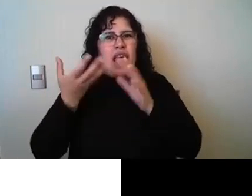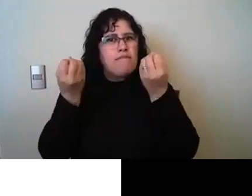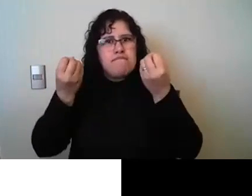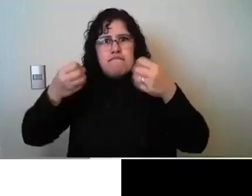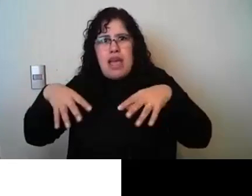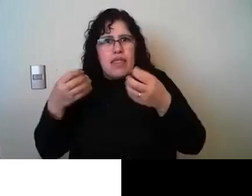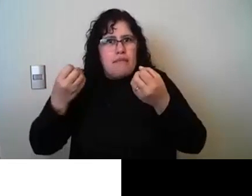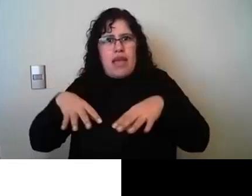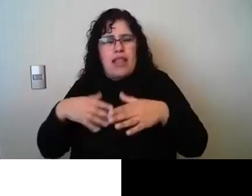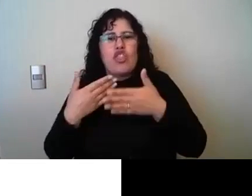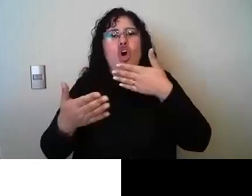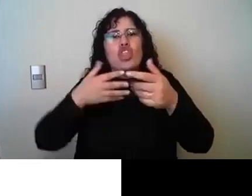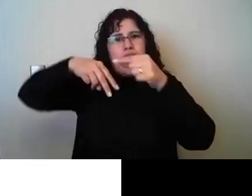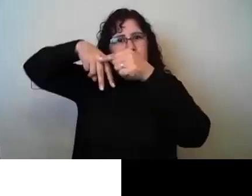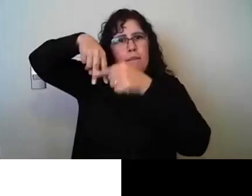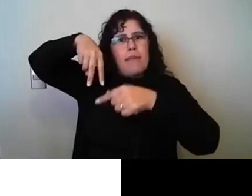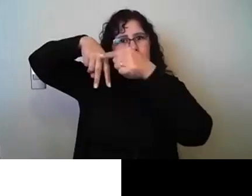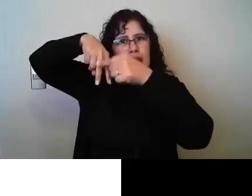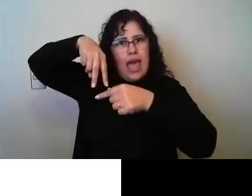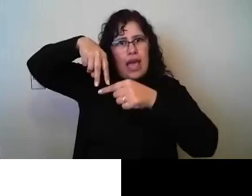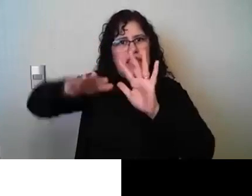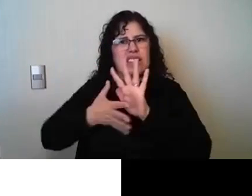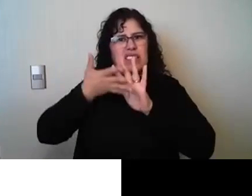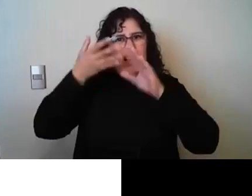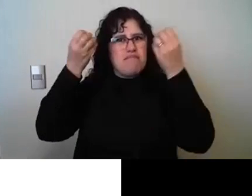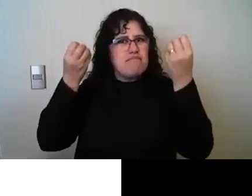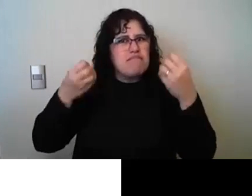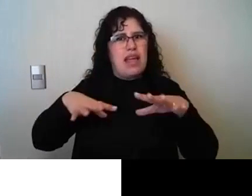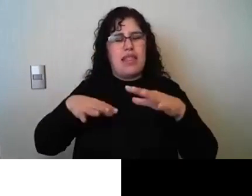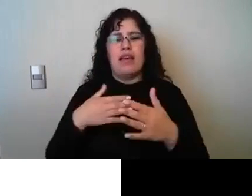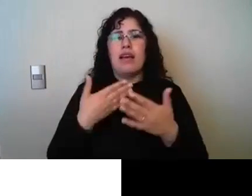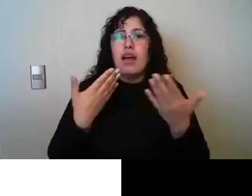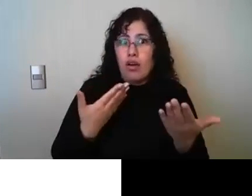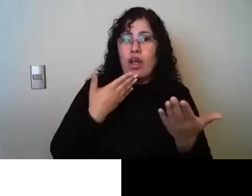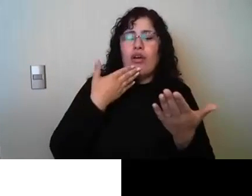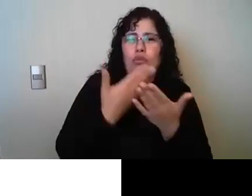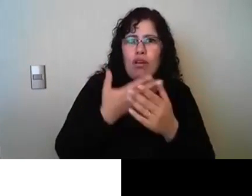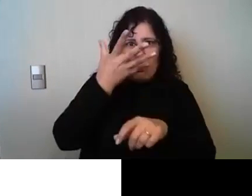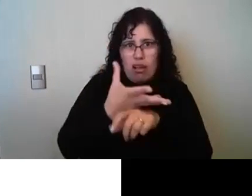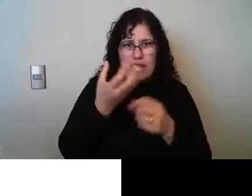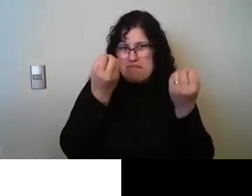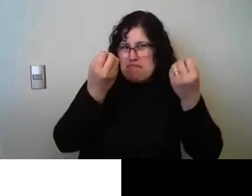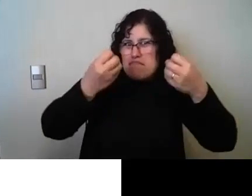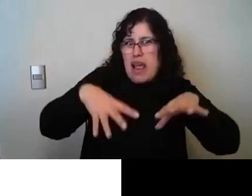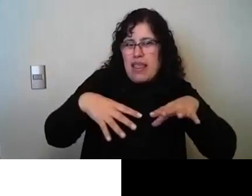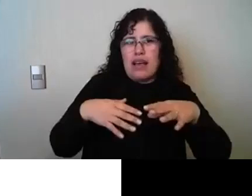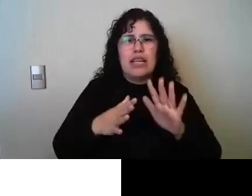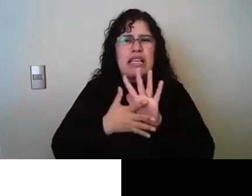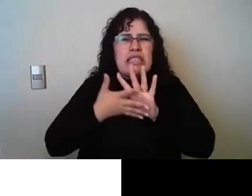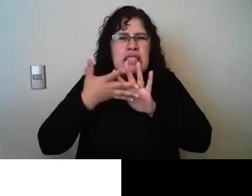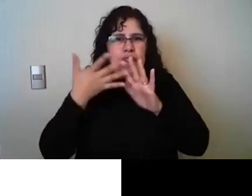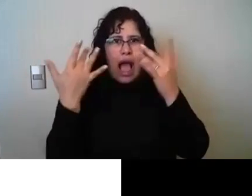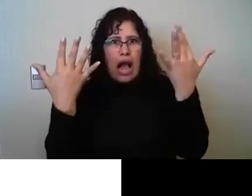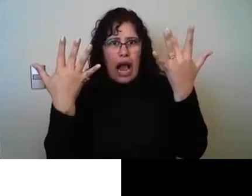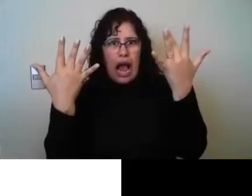la extremidad inferior. Y para que haya pérdida de la sensibilidad de la cara y de las manos, tiene que haber